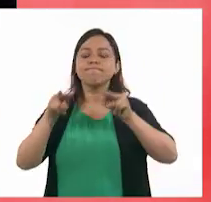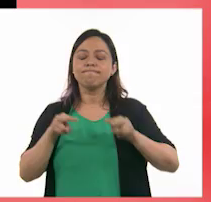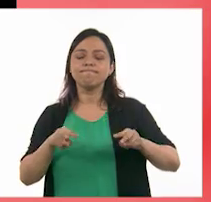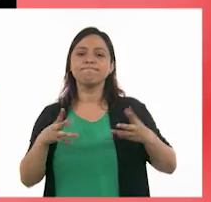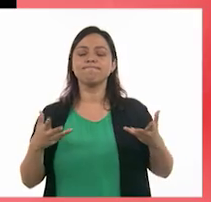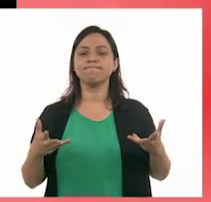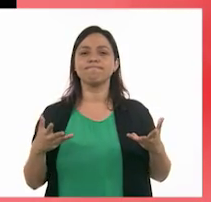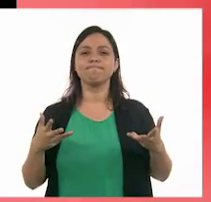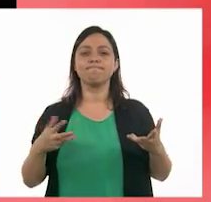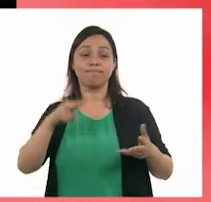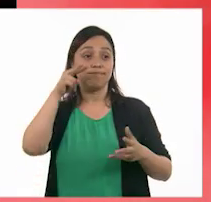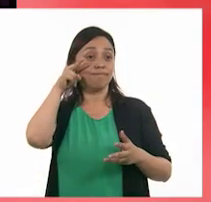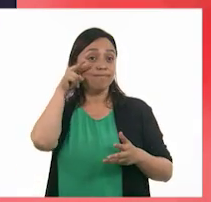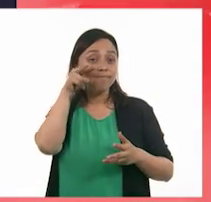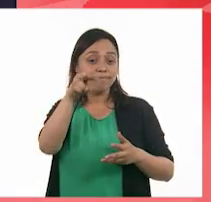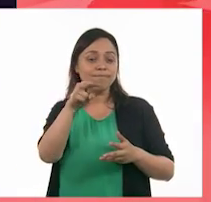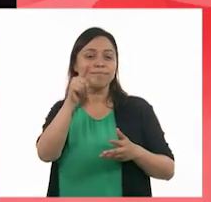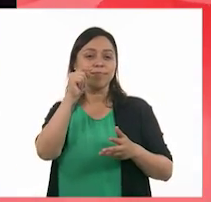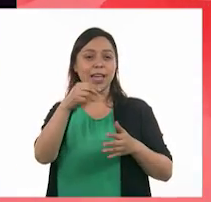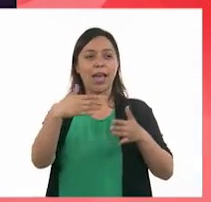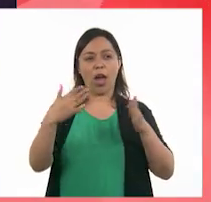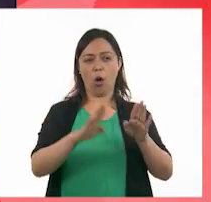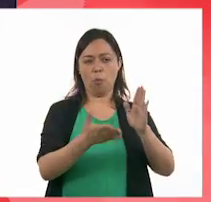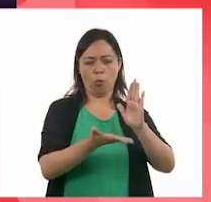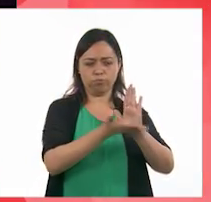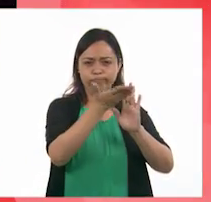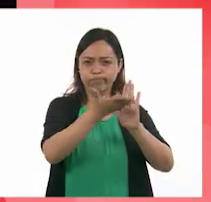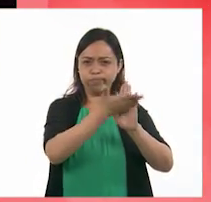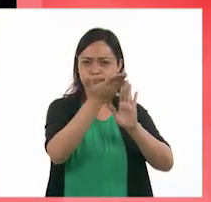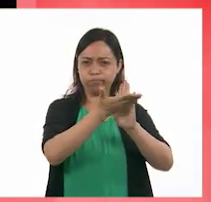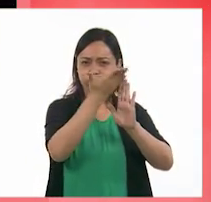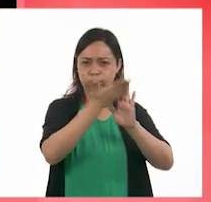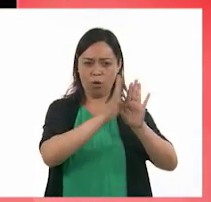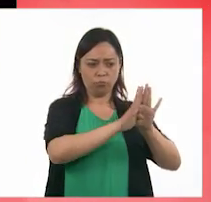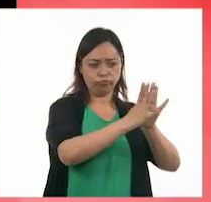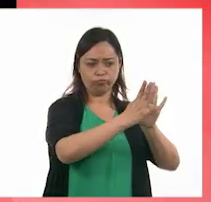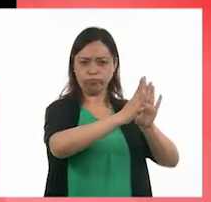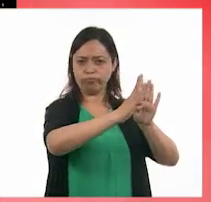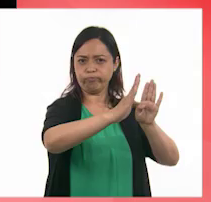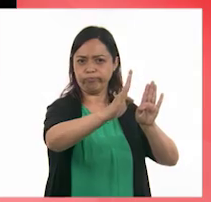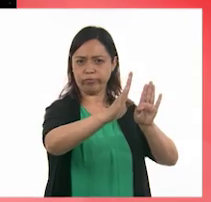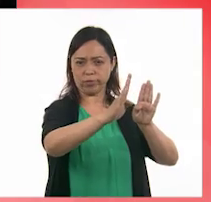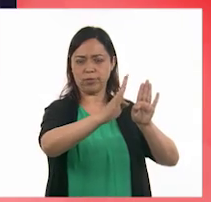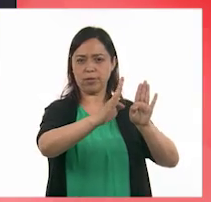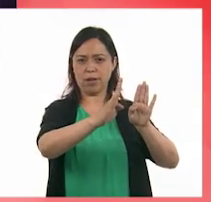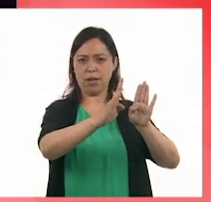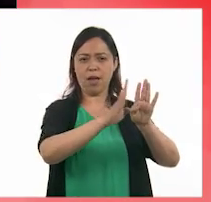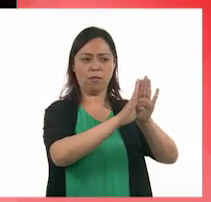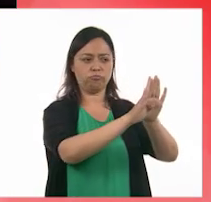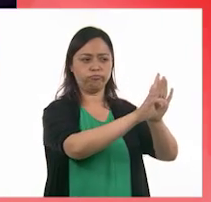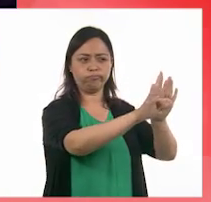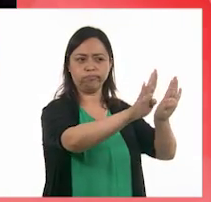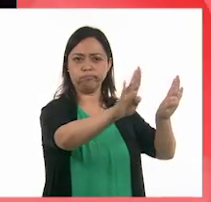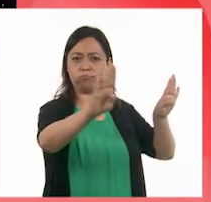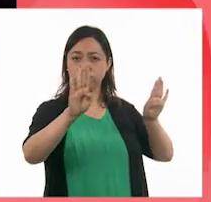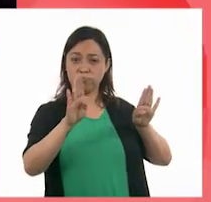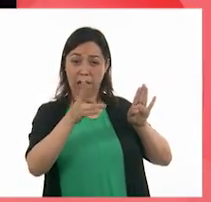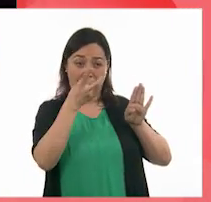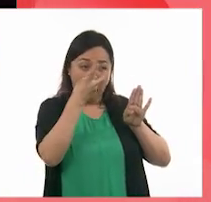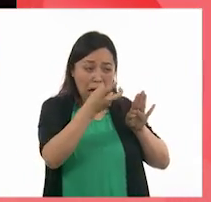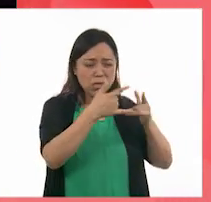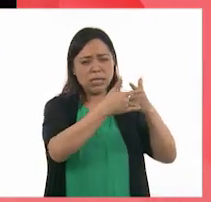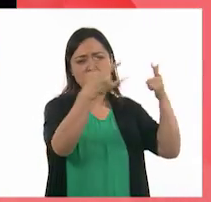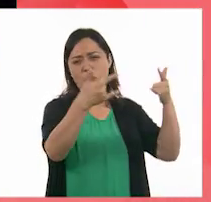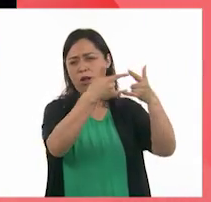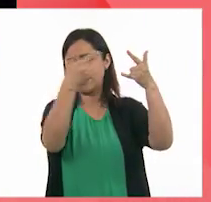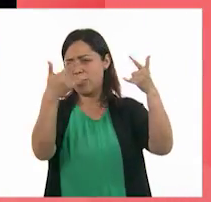nuestra derecha el muro fronterizo que también, bueno, cuenta una infinidad de historias. Cuéntanos. Sí,